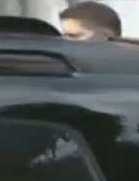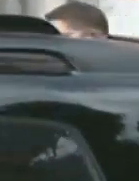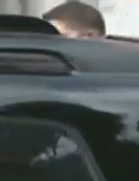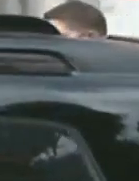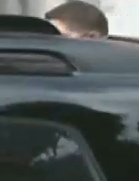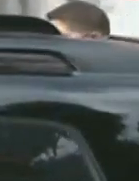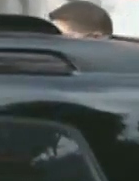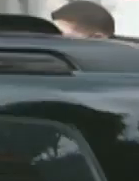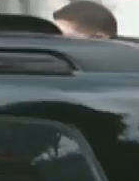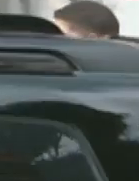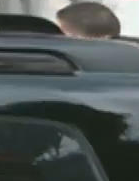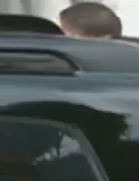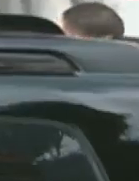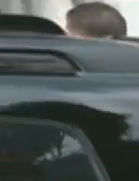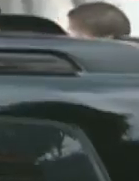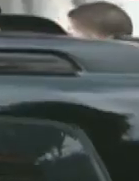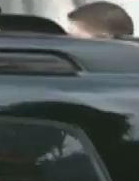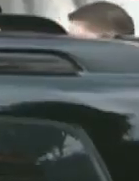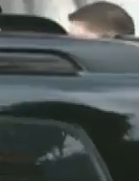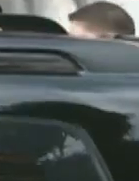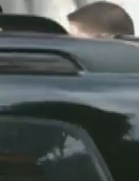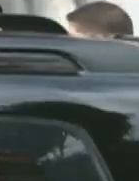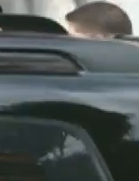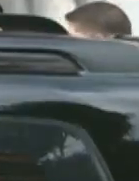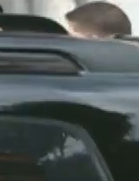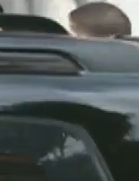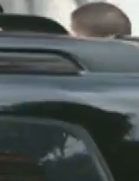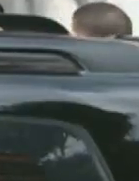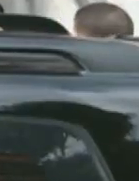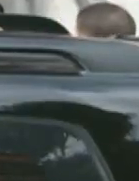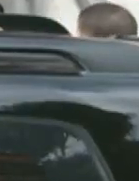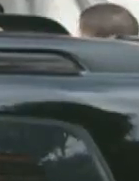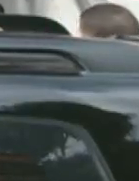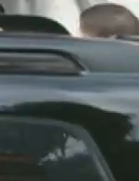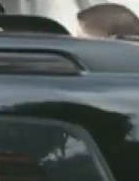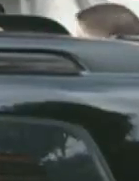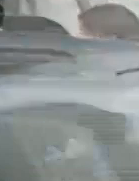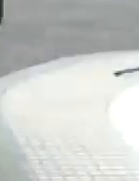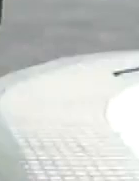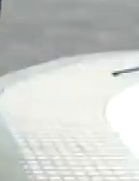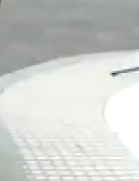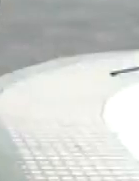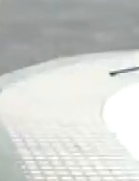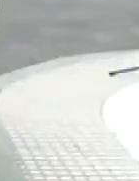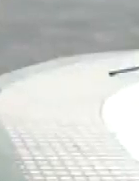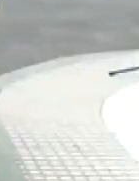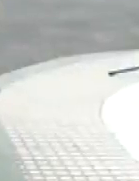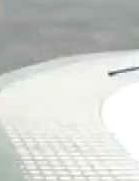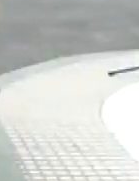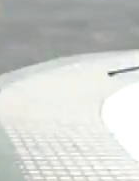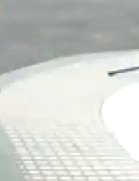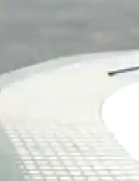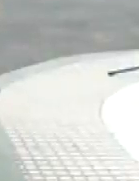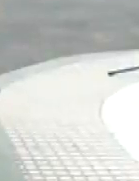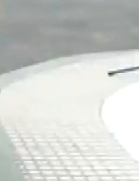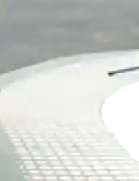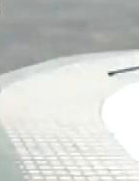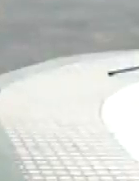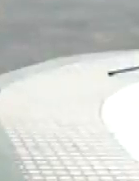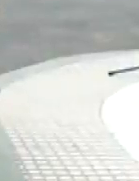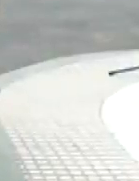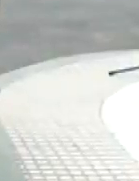trabajo presidencial aquí en el palacio de miraflores parte de lo que ha sido entonces la complementariedad del